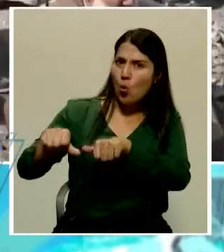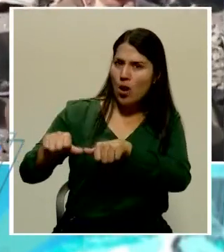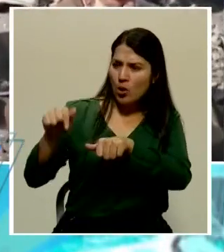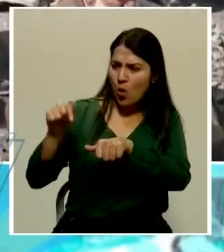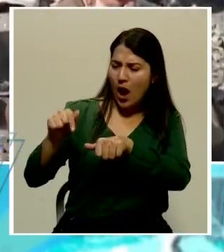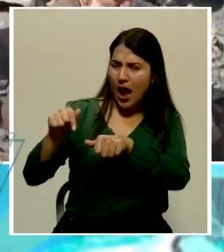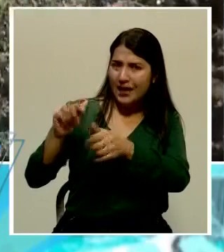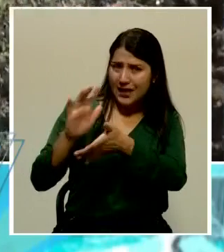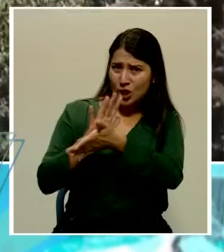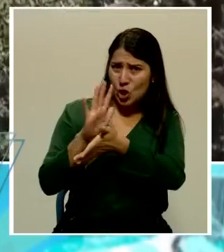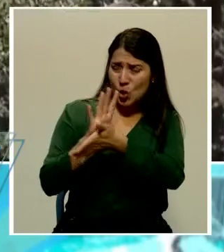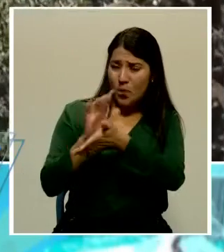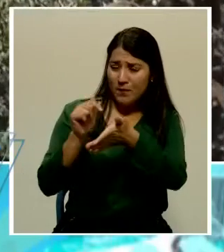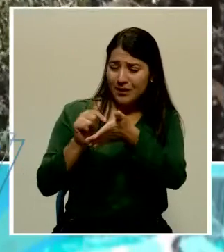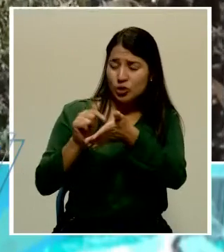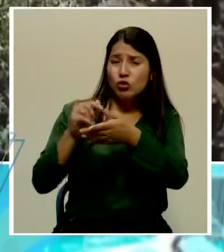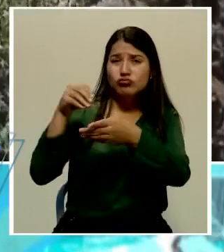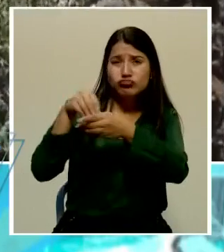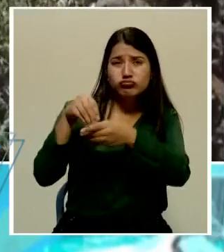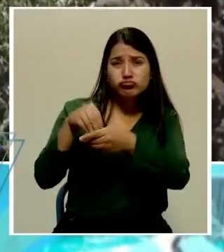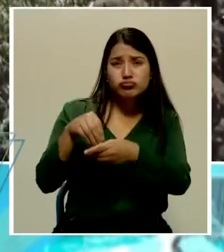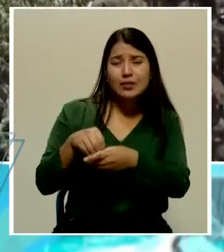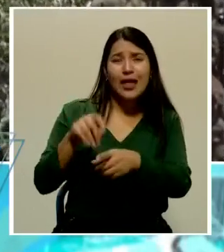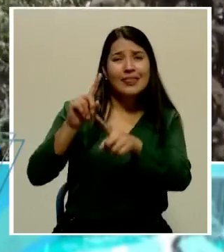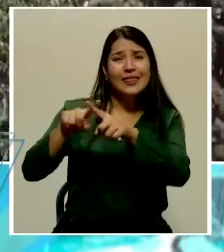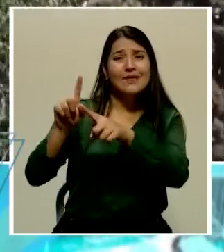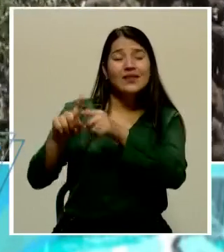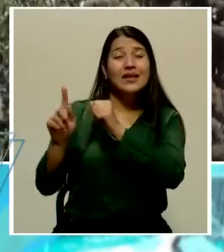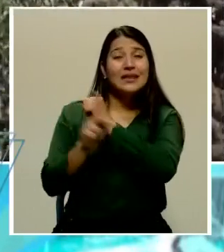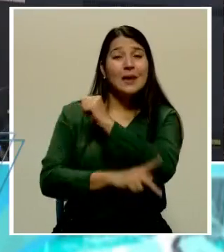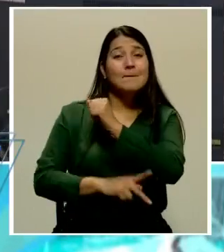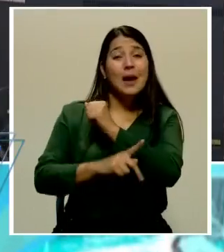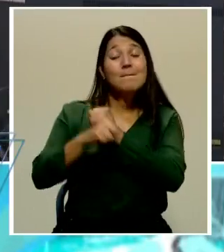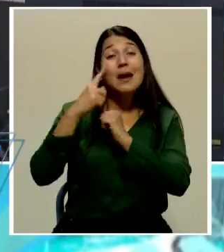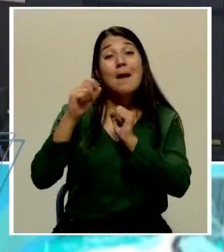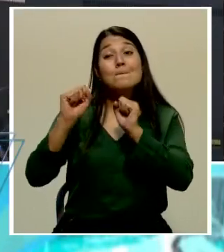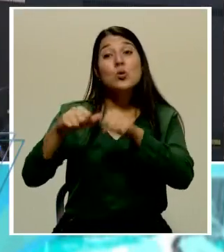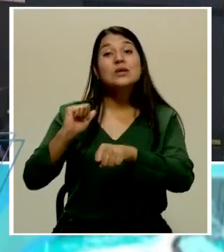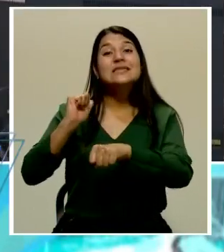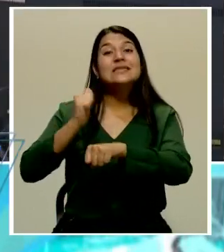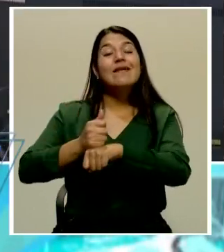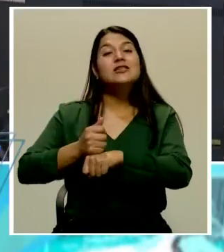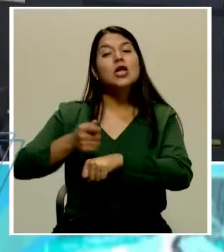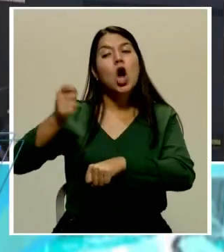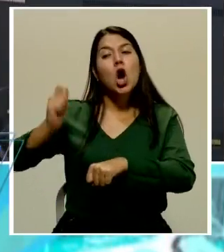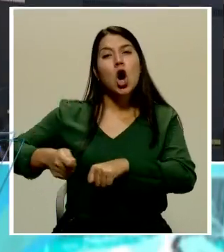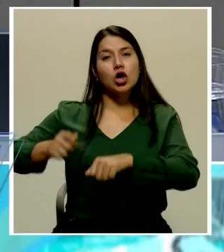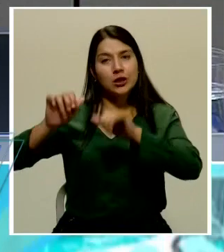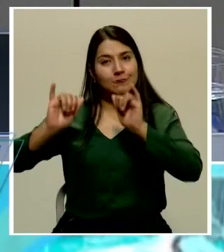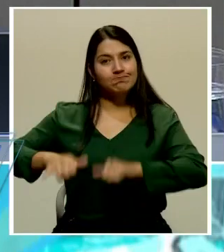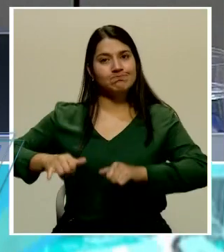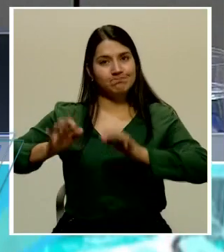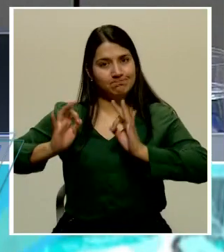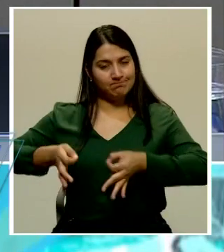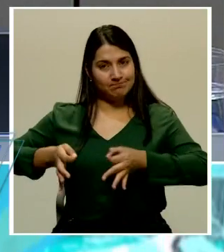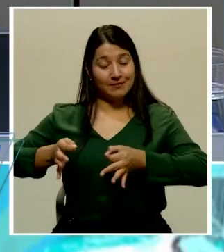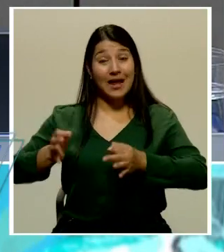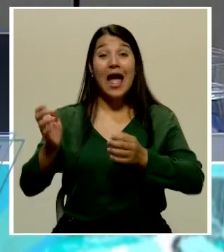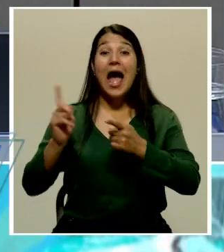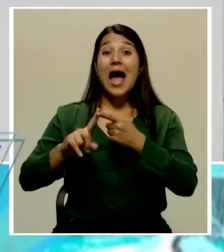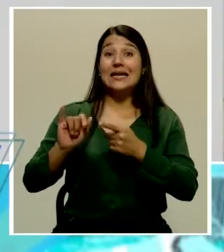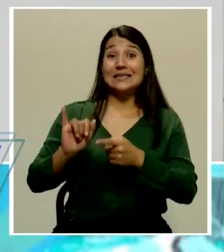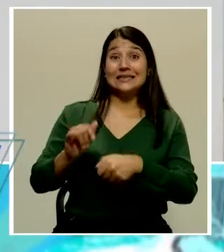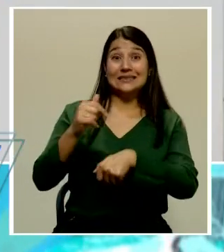aglutine a los diferentes países del mundo para crear una corte permanente. Hasta ese momento, el